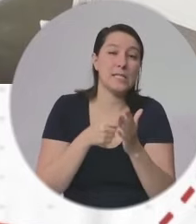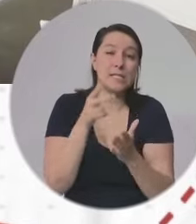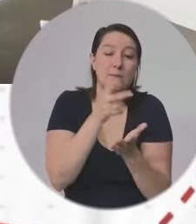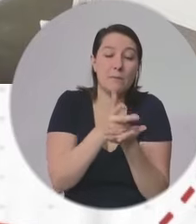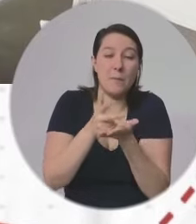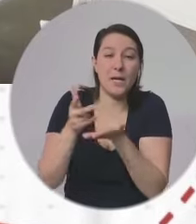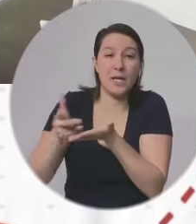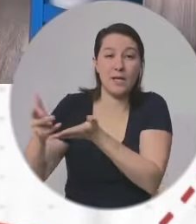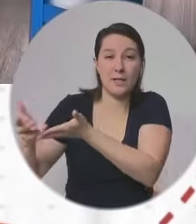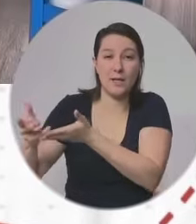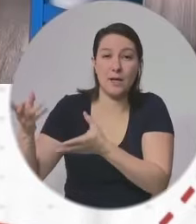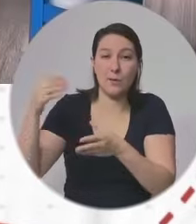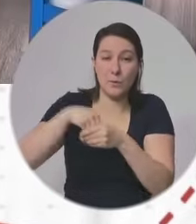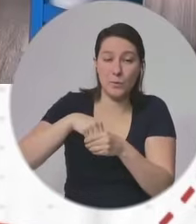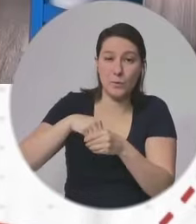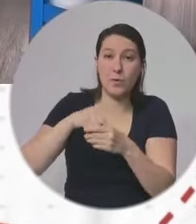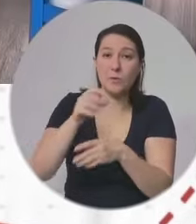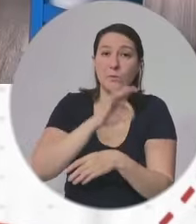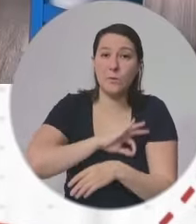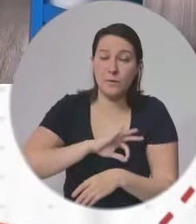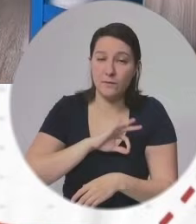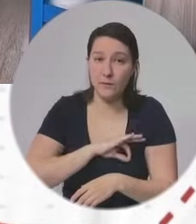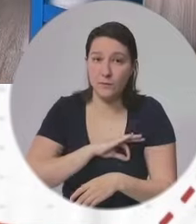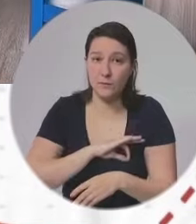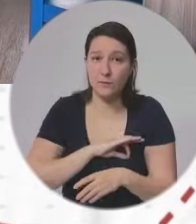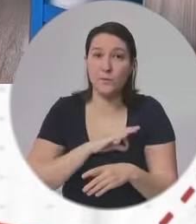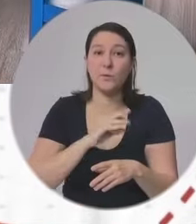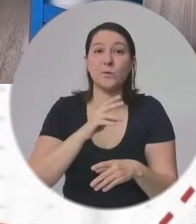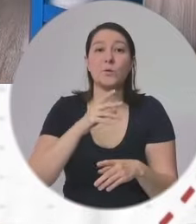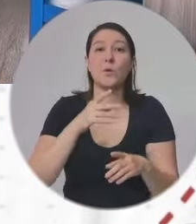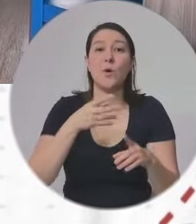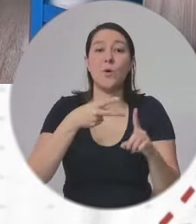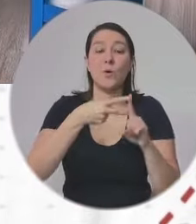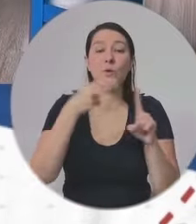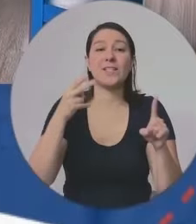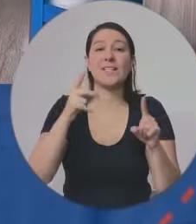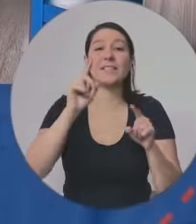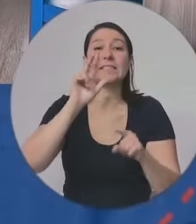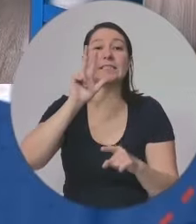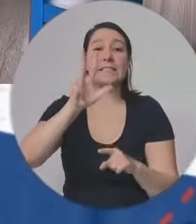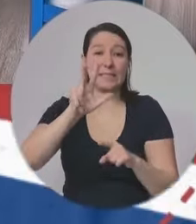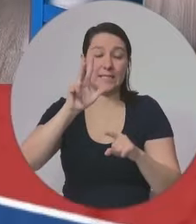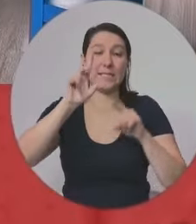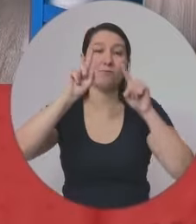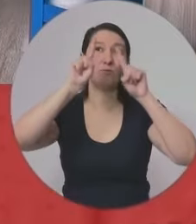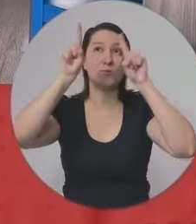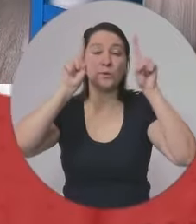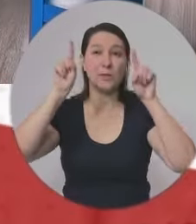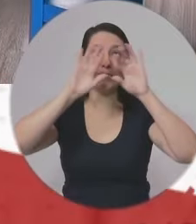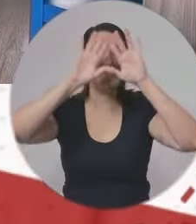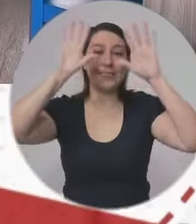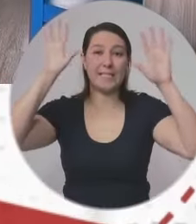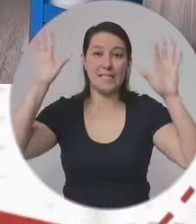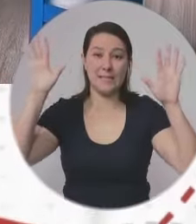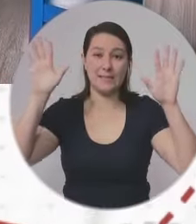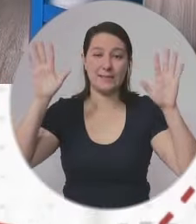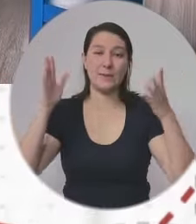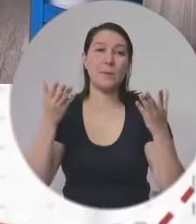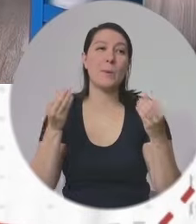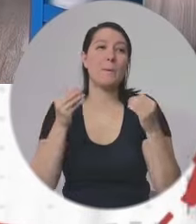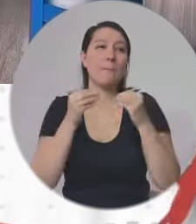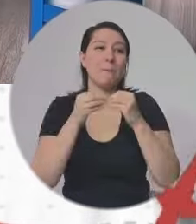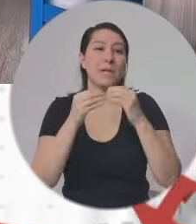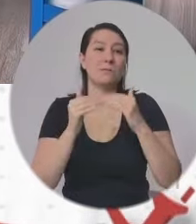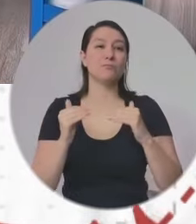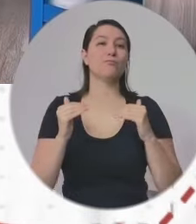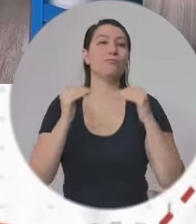un beneficio que ustedes pueden tener los hoteles tres estrellas que ya son un poquito la categoría más Premium de todo